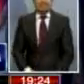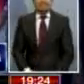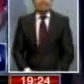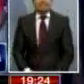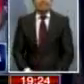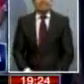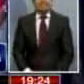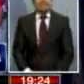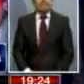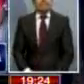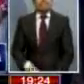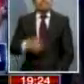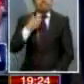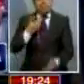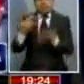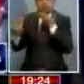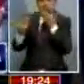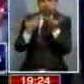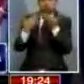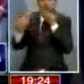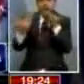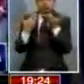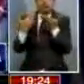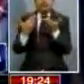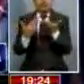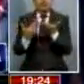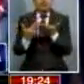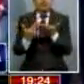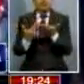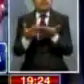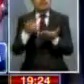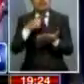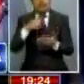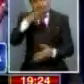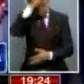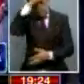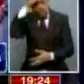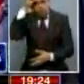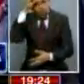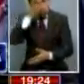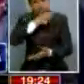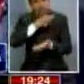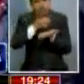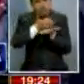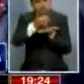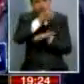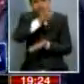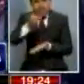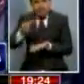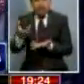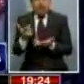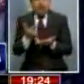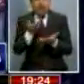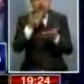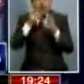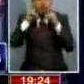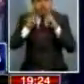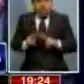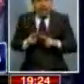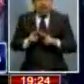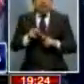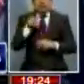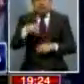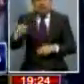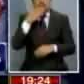Con los cuales vamos a dialogar todo lo que sea necesario para encontrar caminos de paz y de